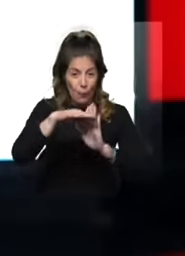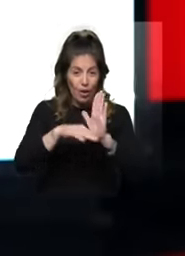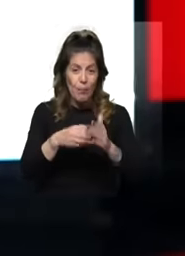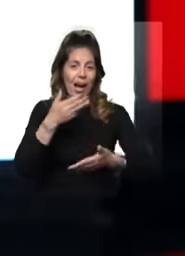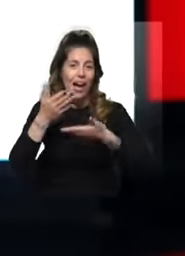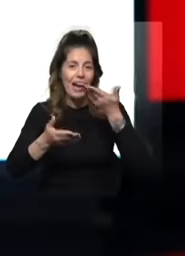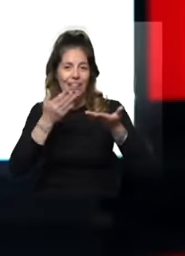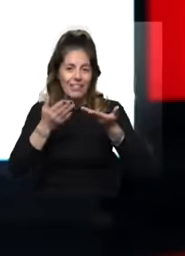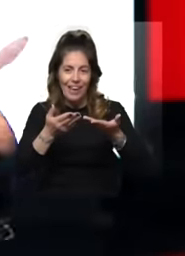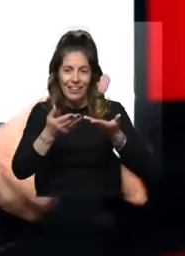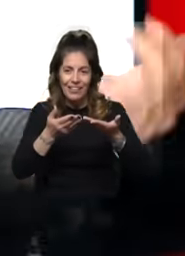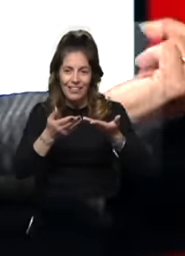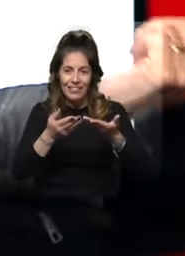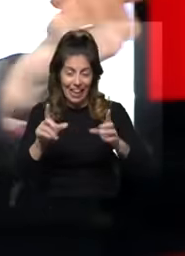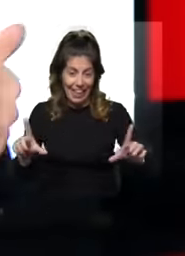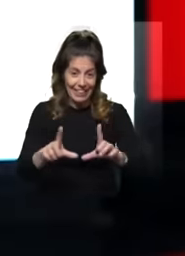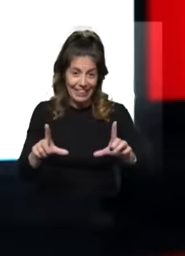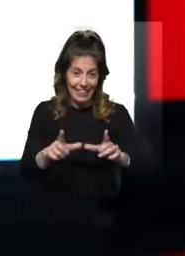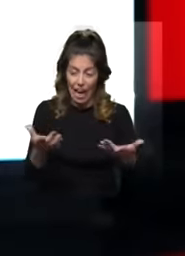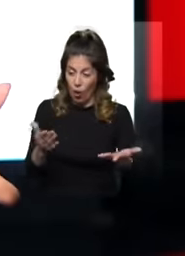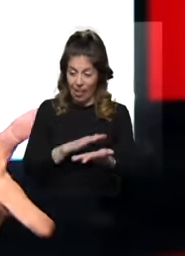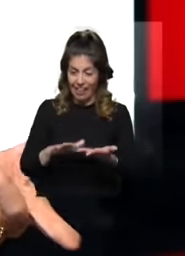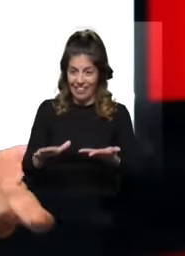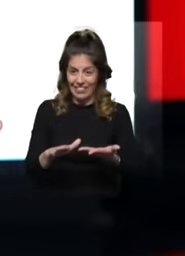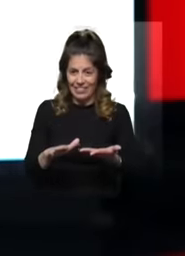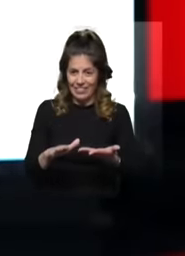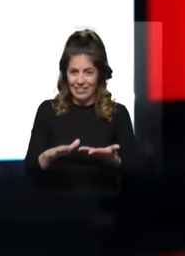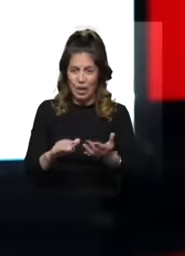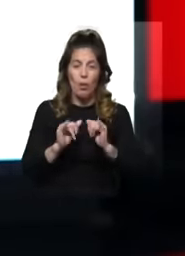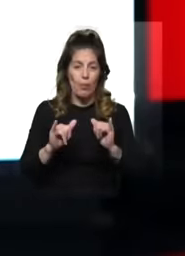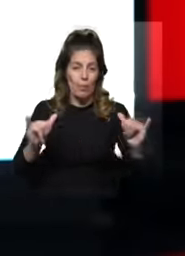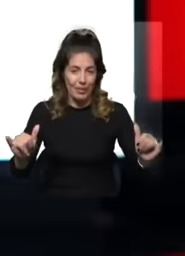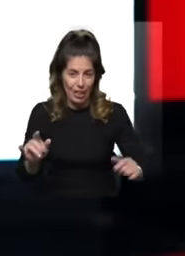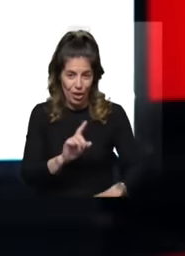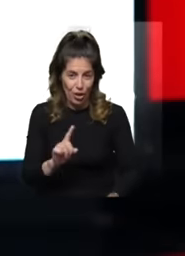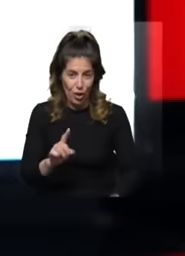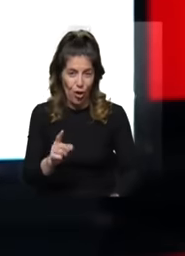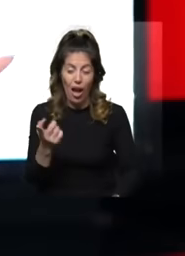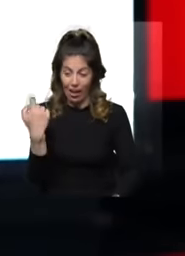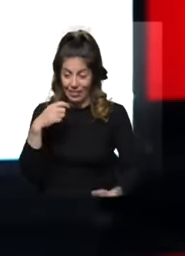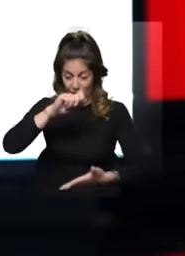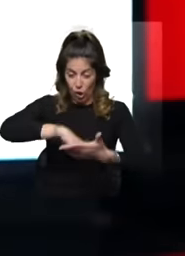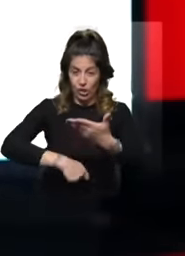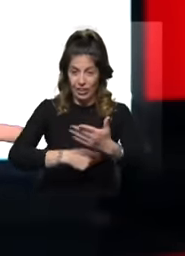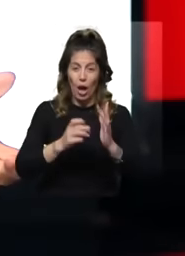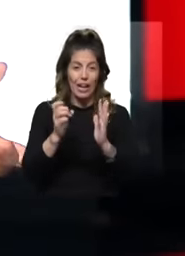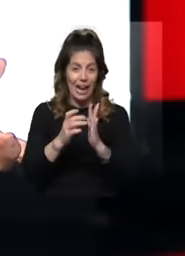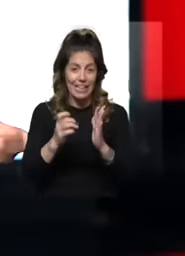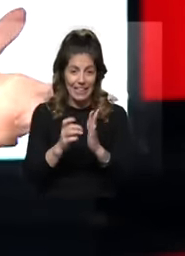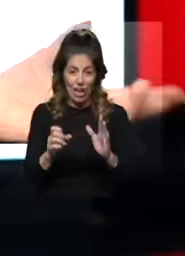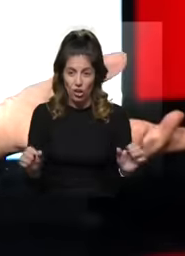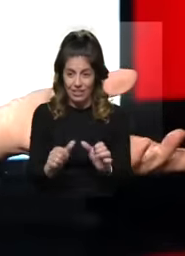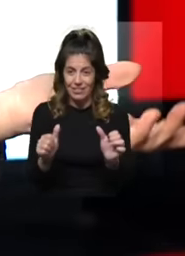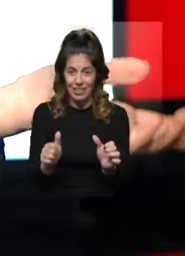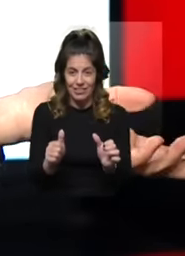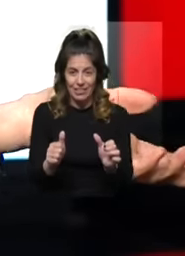no te decían, dale, venías, cantás gratis como es ahora y estás promoviéndote. No, a vos te contrataban por la calidad de lo que vos hacías.